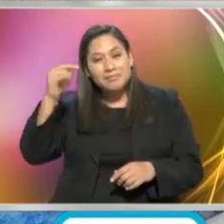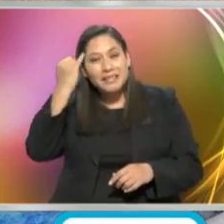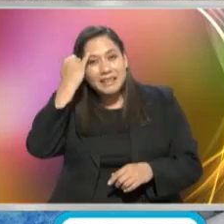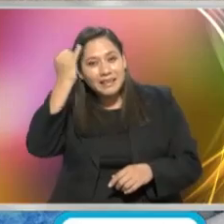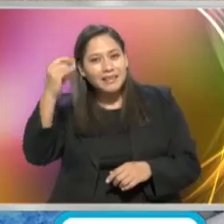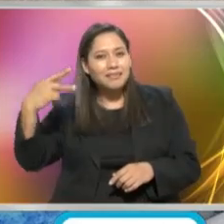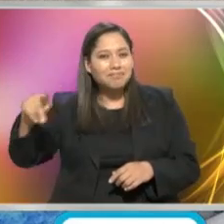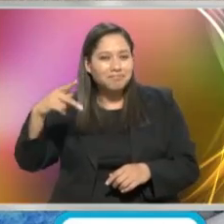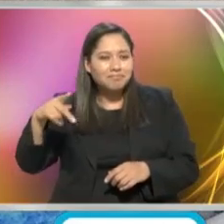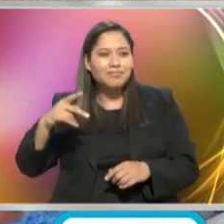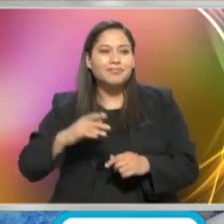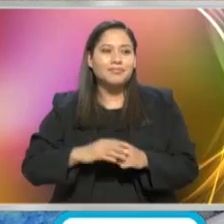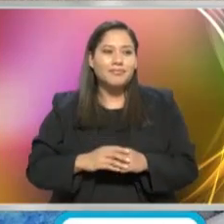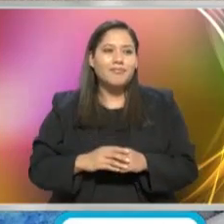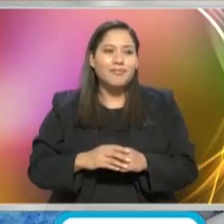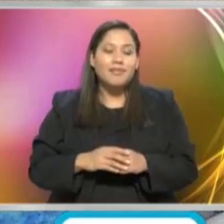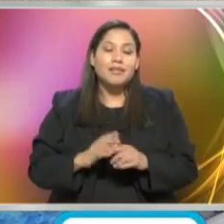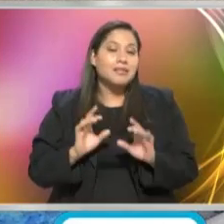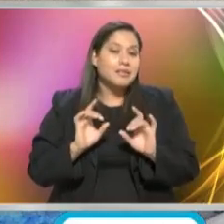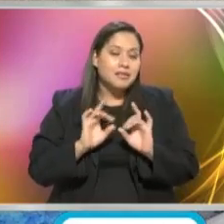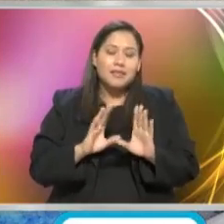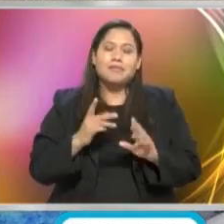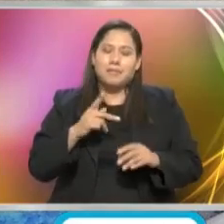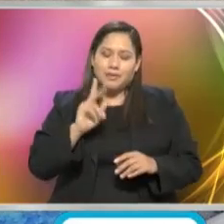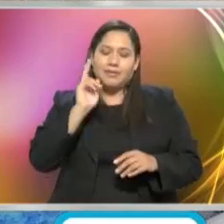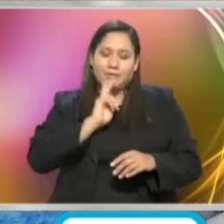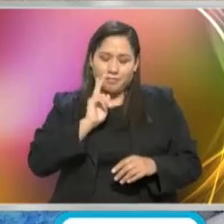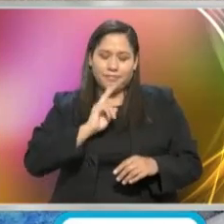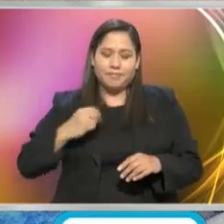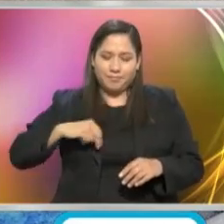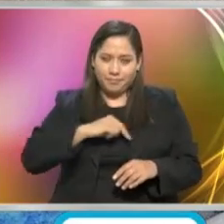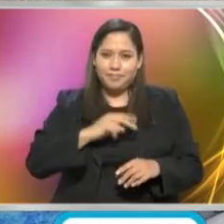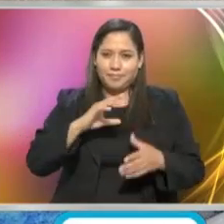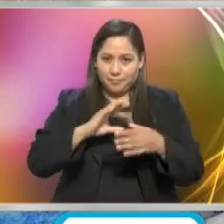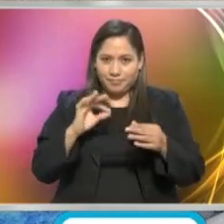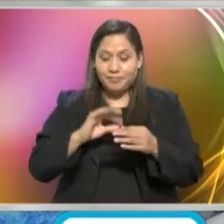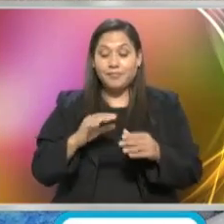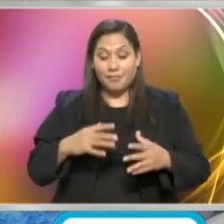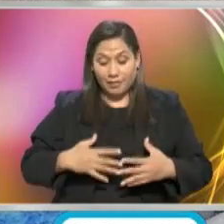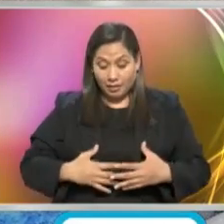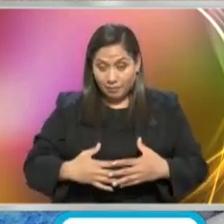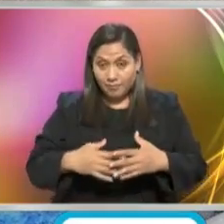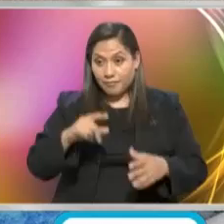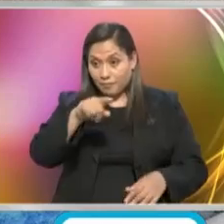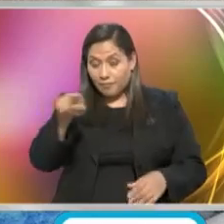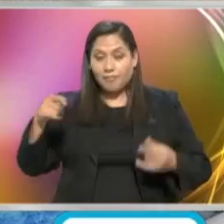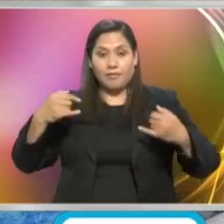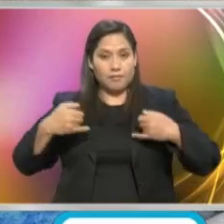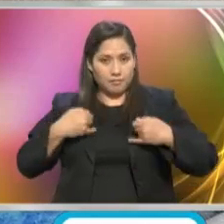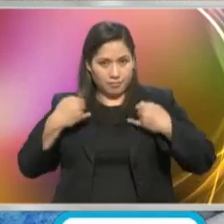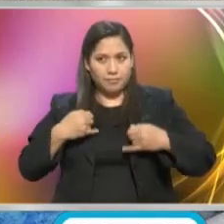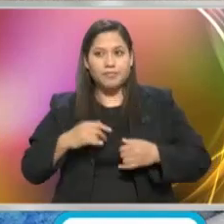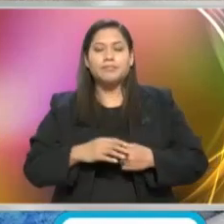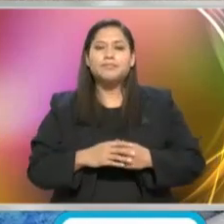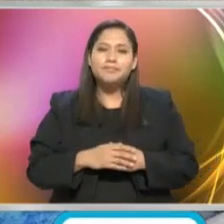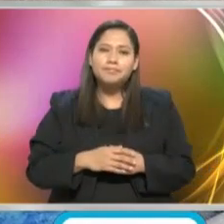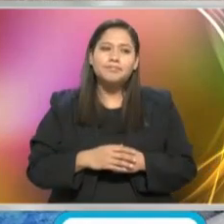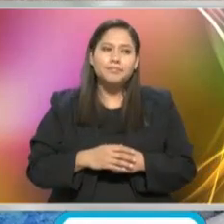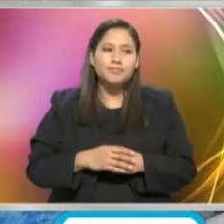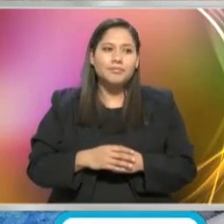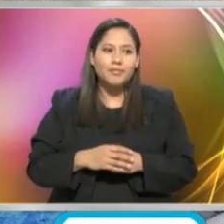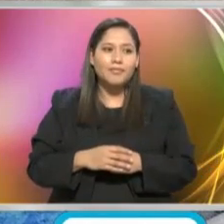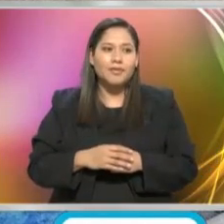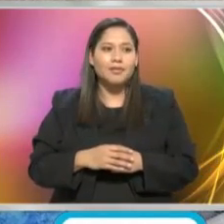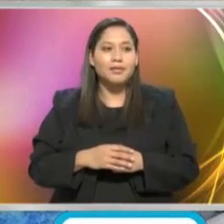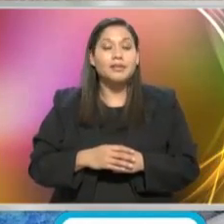que pudieran tener bajo determinadas circunstancias, pero bueno, vamos a platicar. Dentro del embarazo adolescente, pues consideraríamos